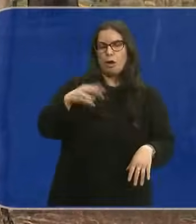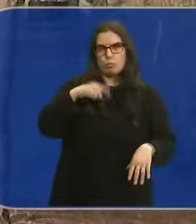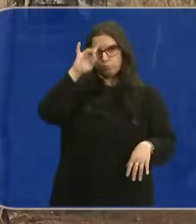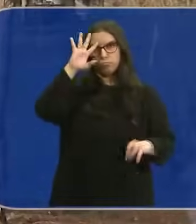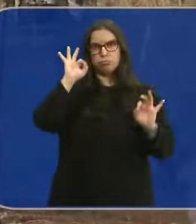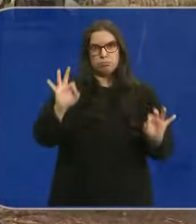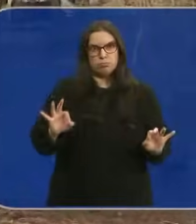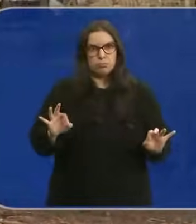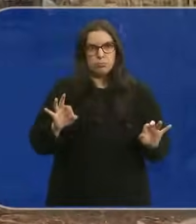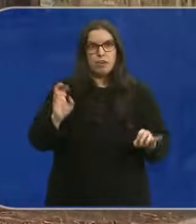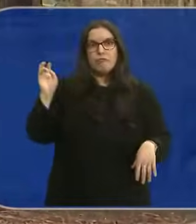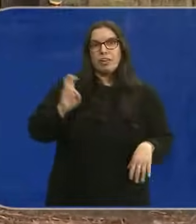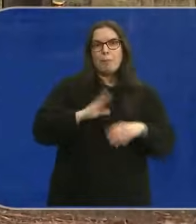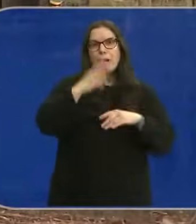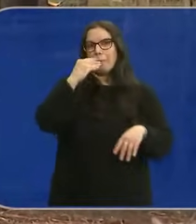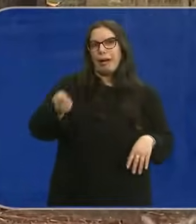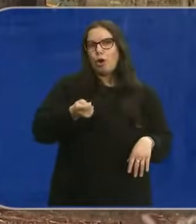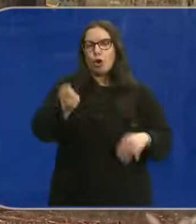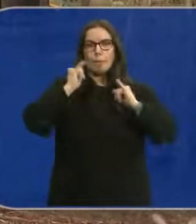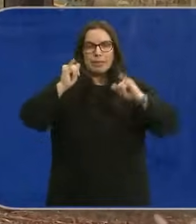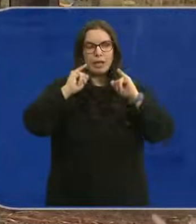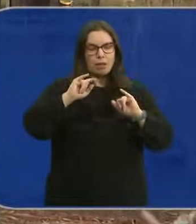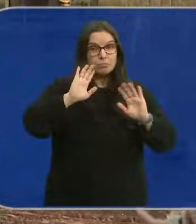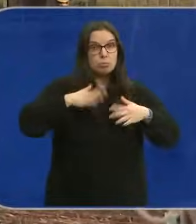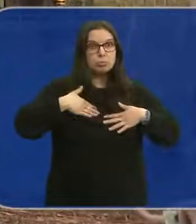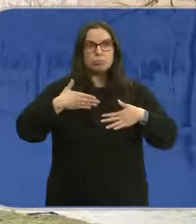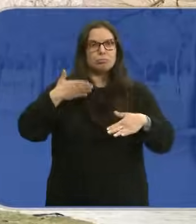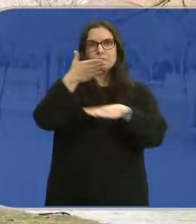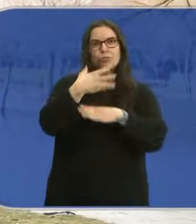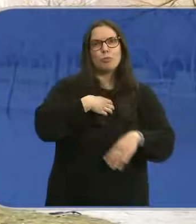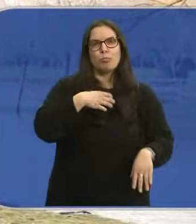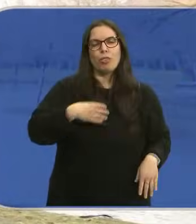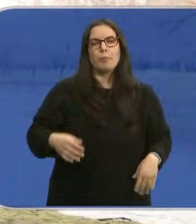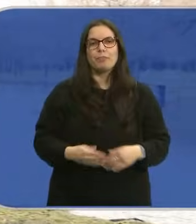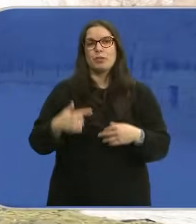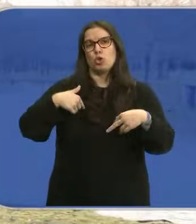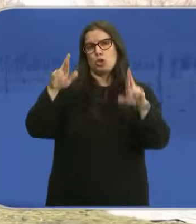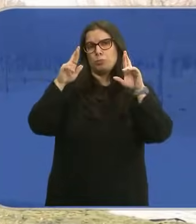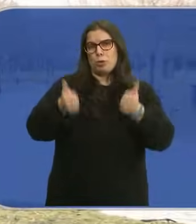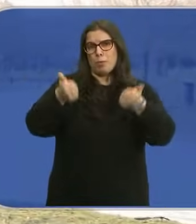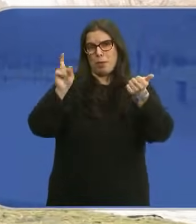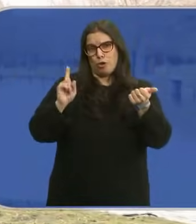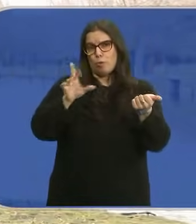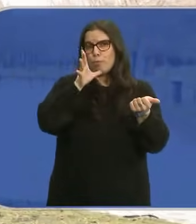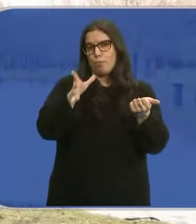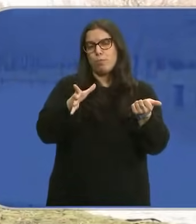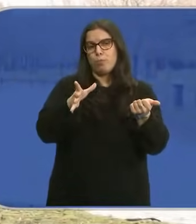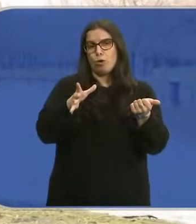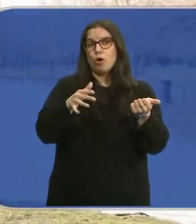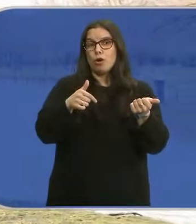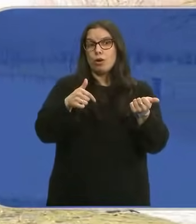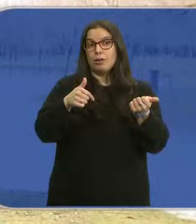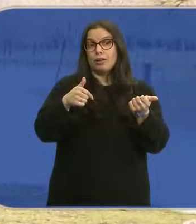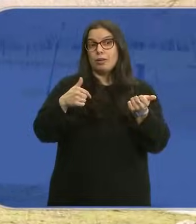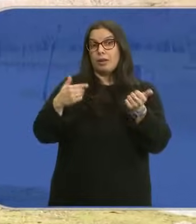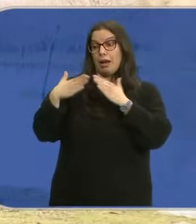quedado un poco alucinada. Venía a sacar al perro y me acabo de encontrar que no podemos pasar. Pues espero que no vaya más, porque yo soy uno